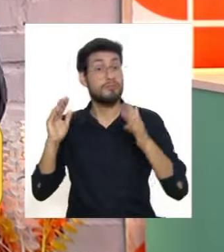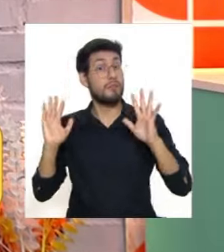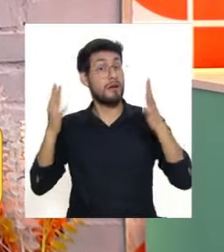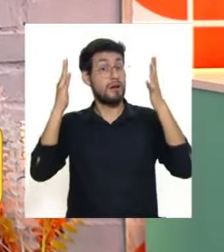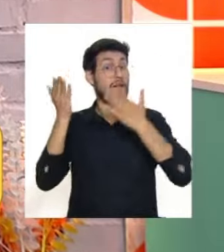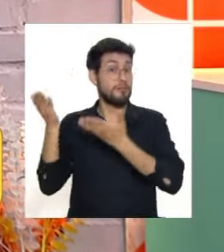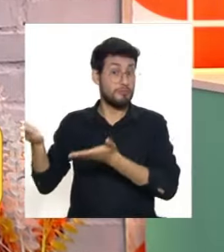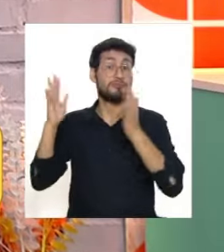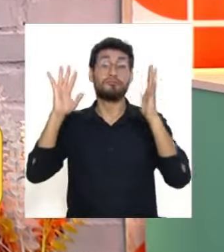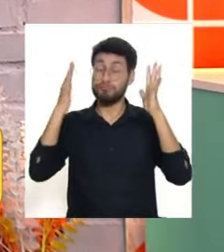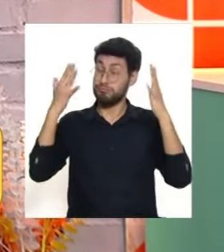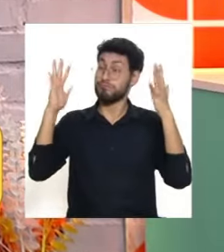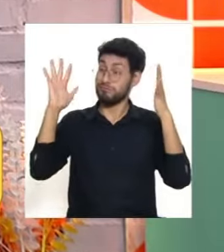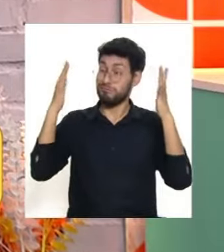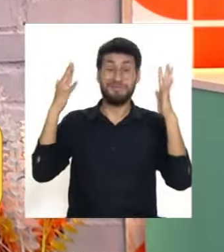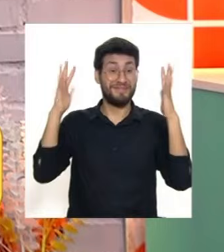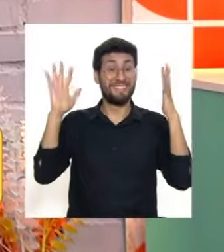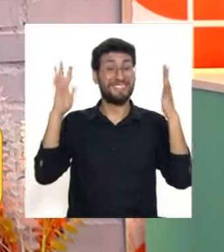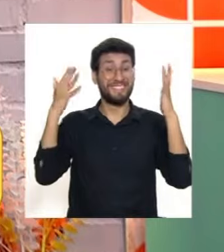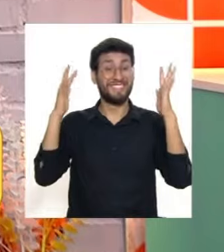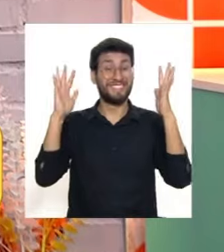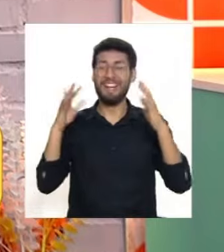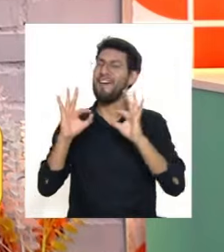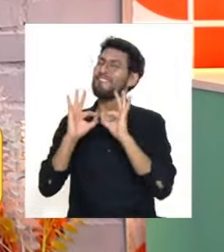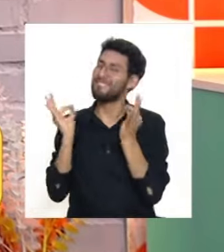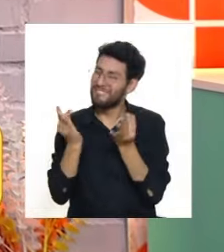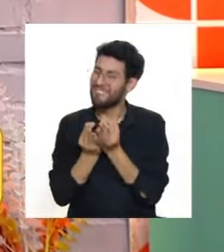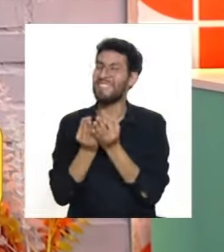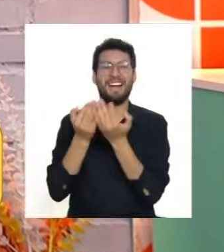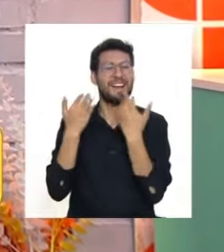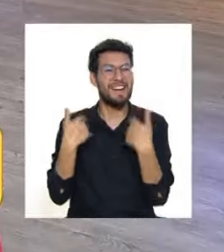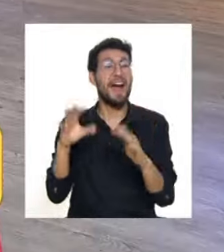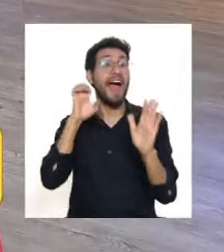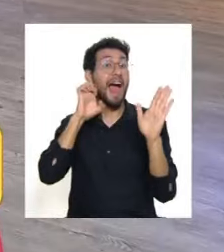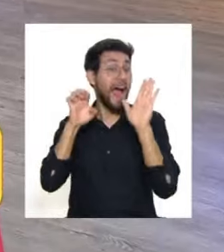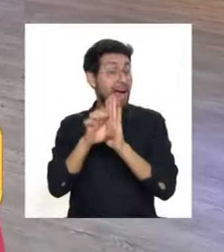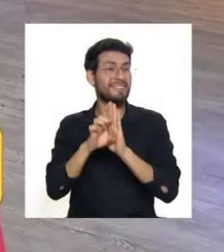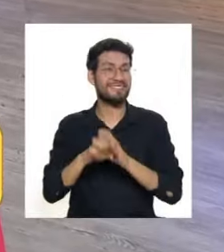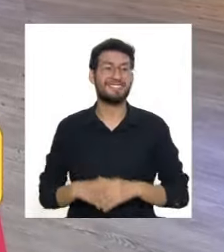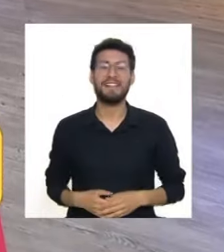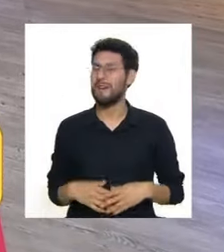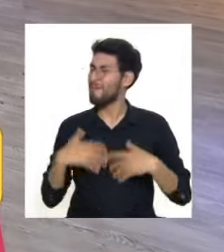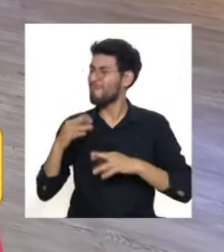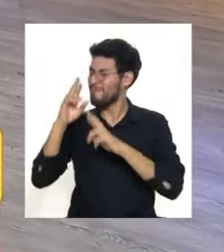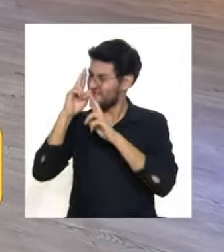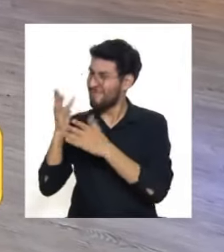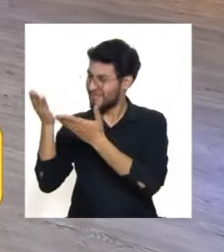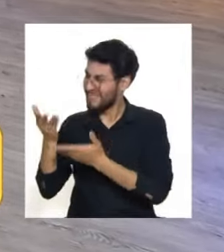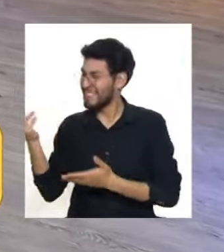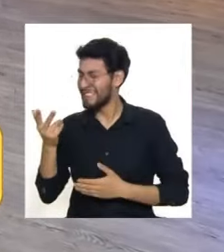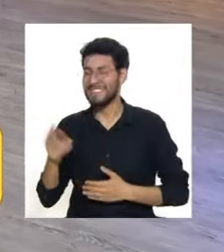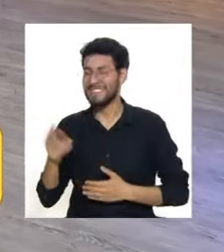aplauso para ellos, por favor. Una familia ejemplar. Mi admiración y respeto para los tres, chicos. Sí, muchas